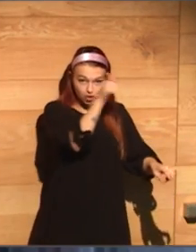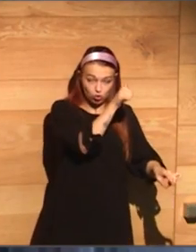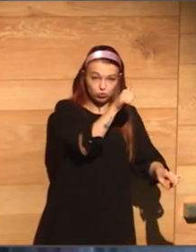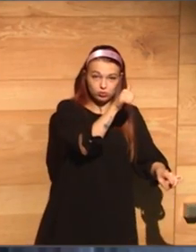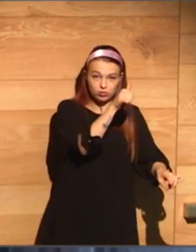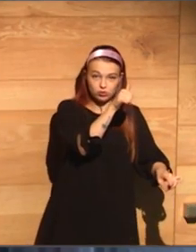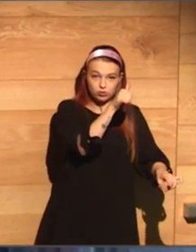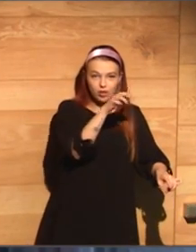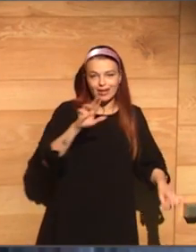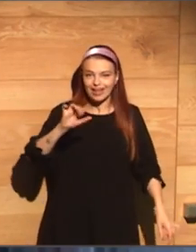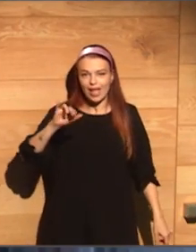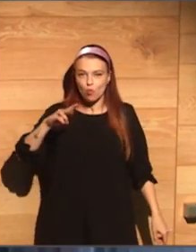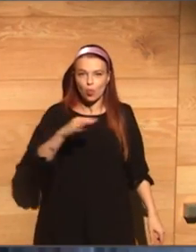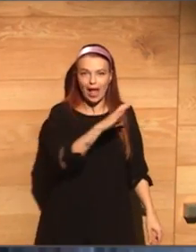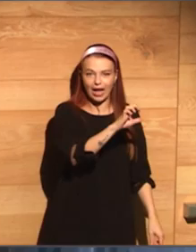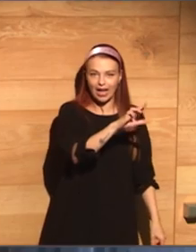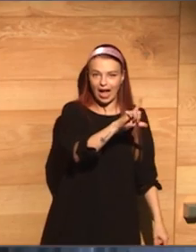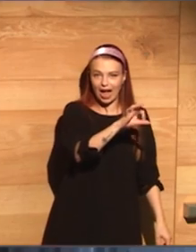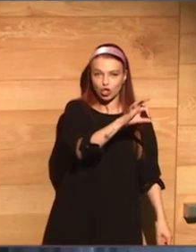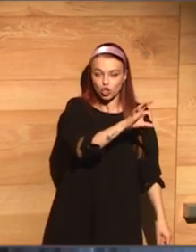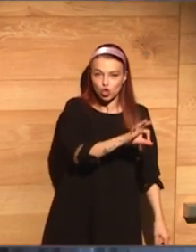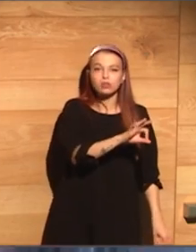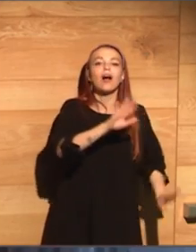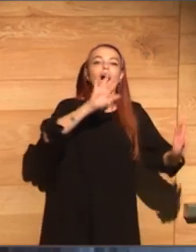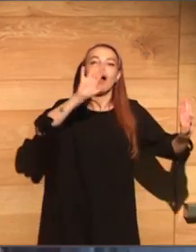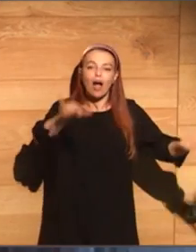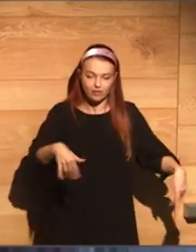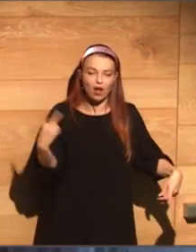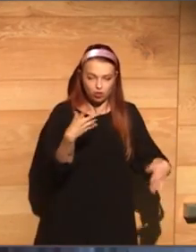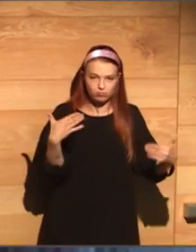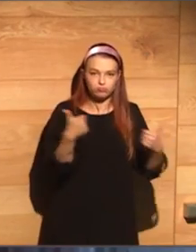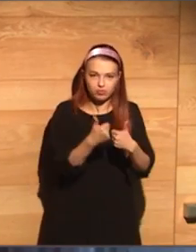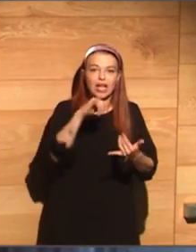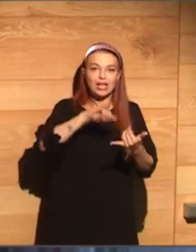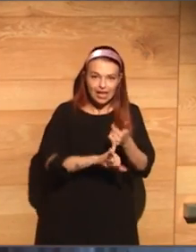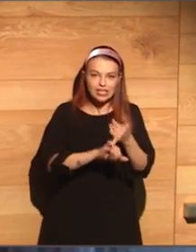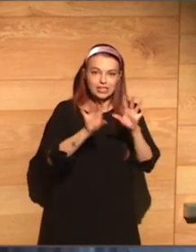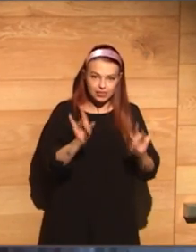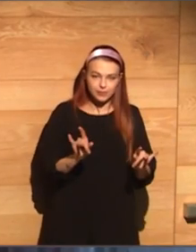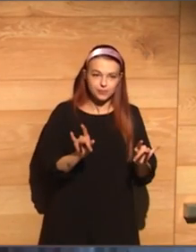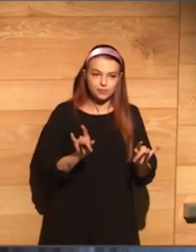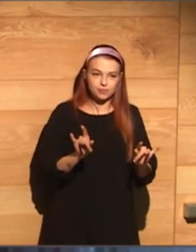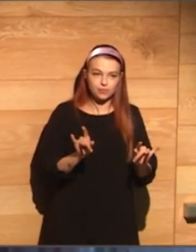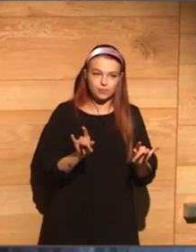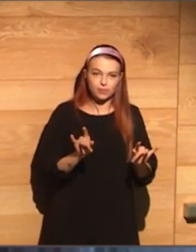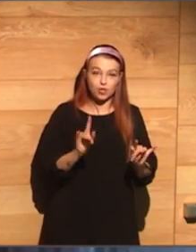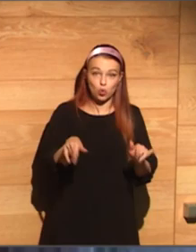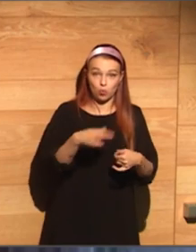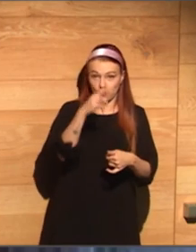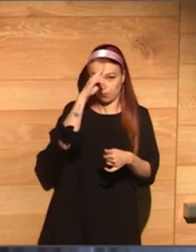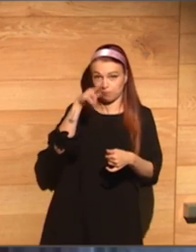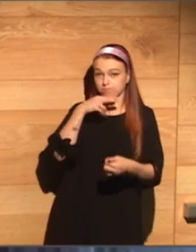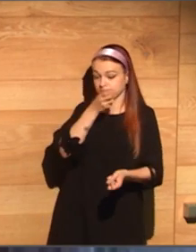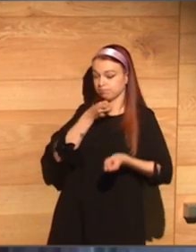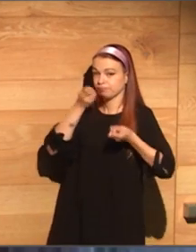que creo que se llamaba Carlos, acaban finalmente casándose y se lo comunican al marqués.